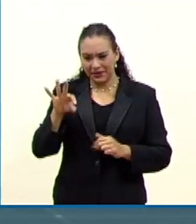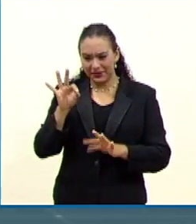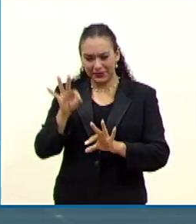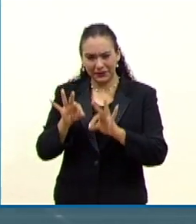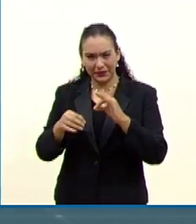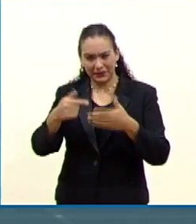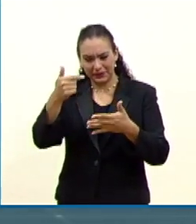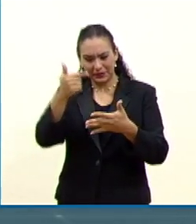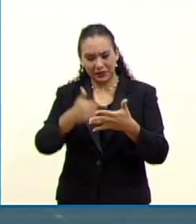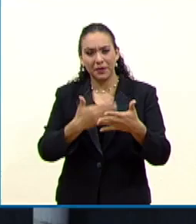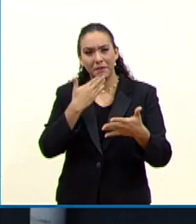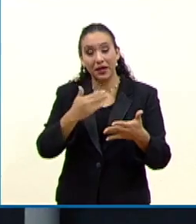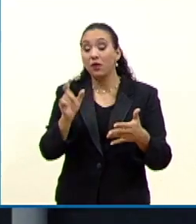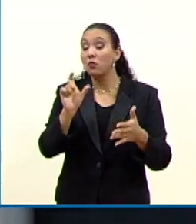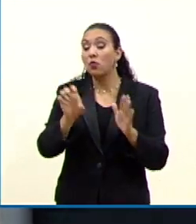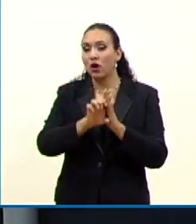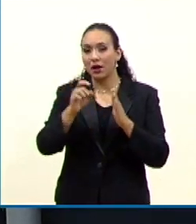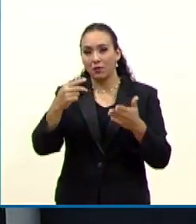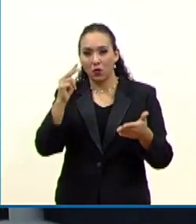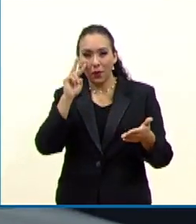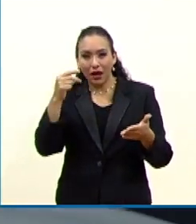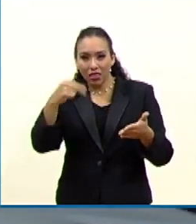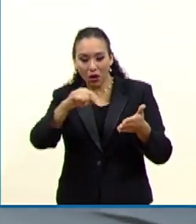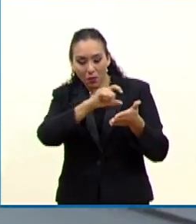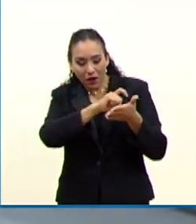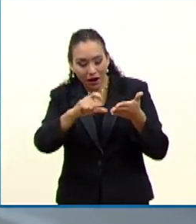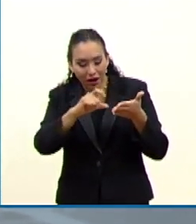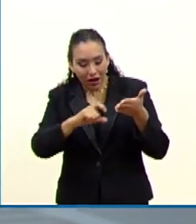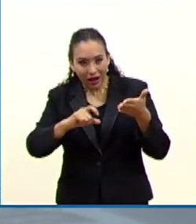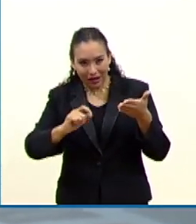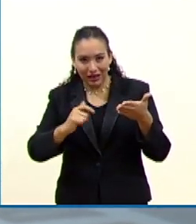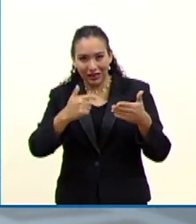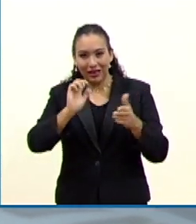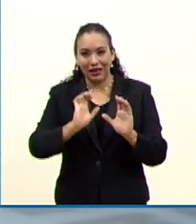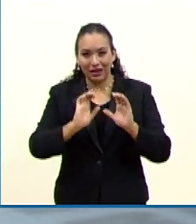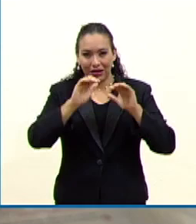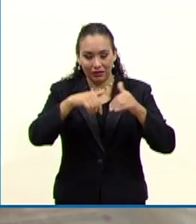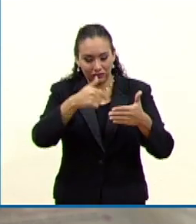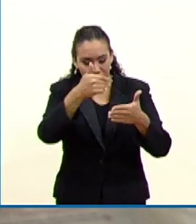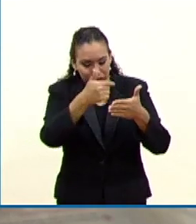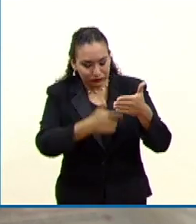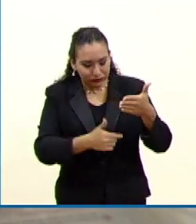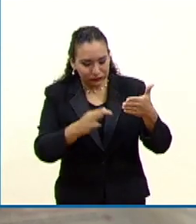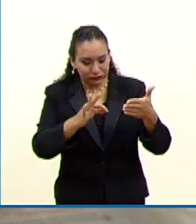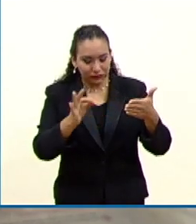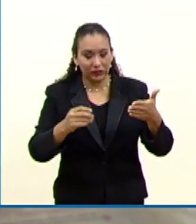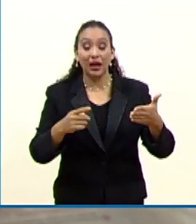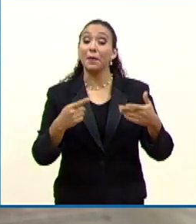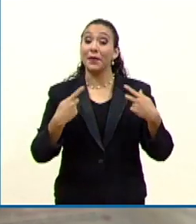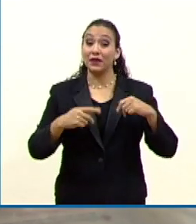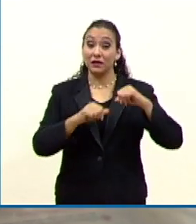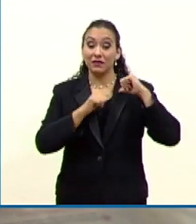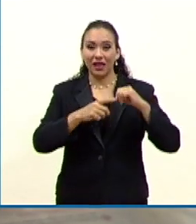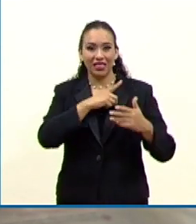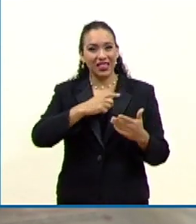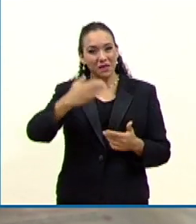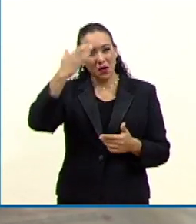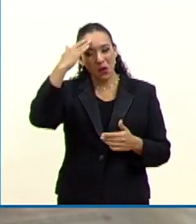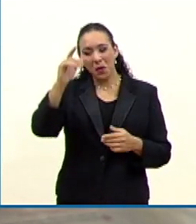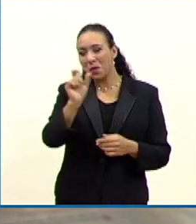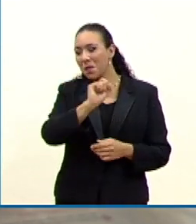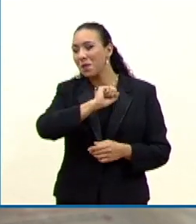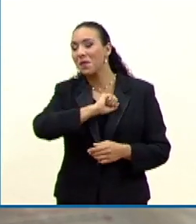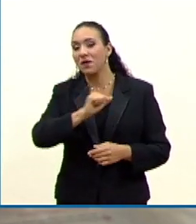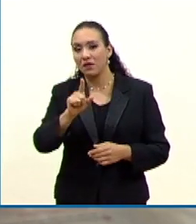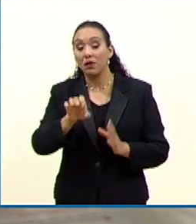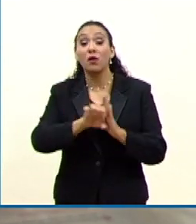las boletas tengan una capacidad y conocimiento técnico notorio e indiscutible para evitar que ocurra lo mismo que en la